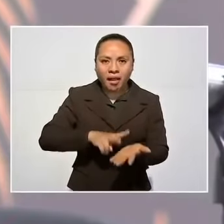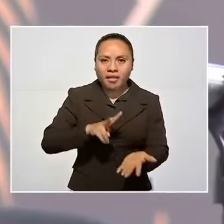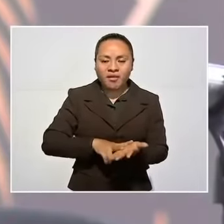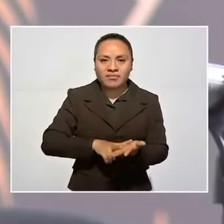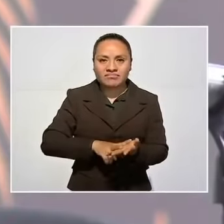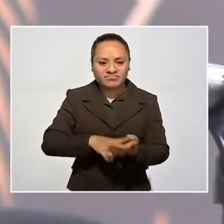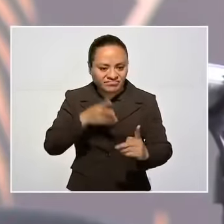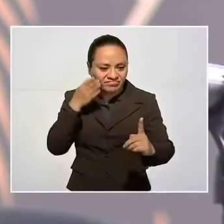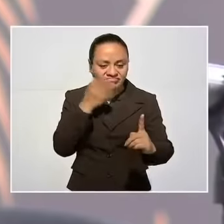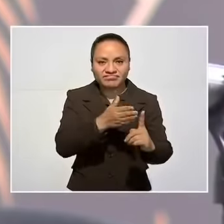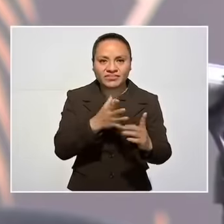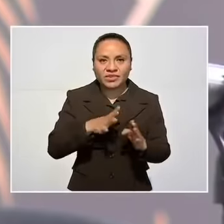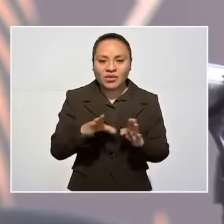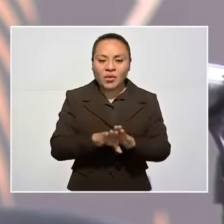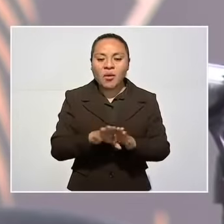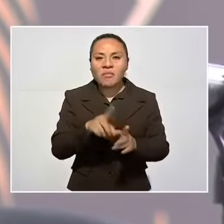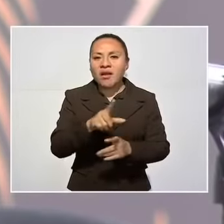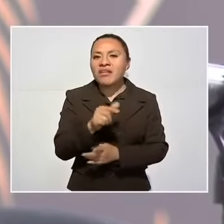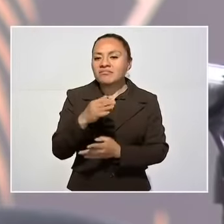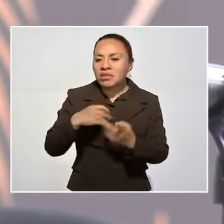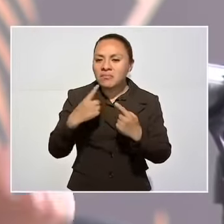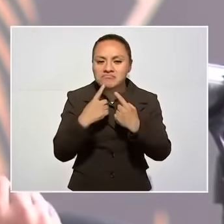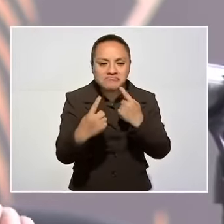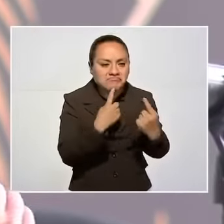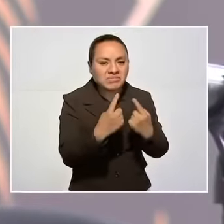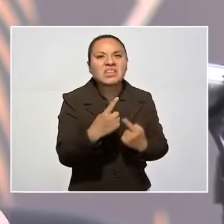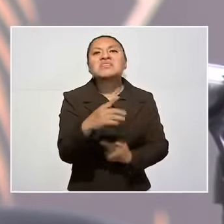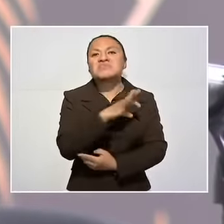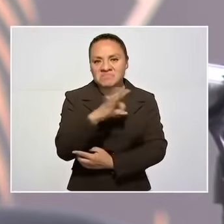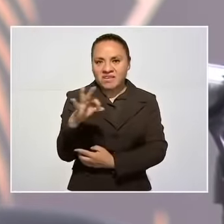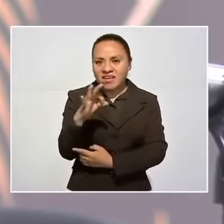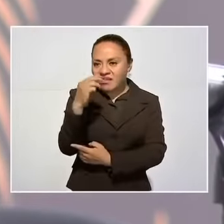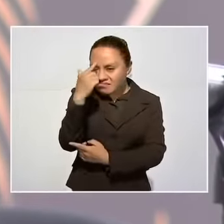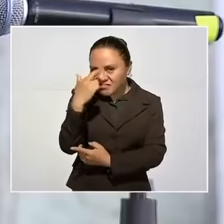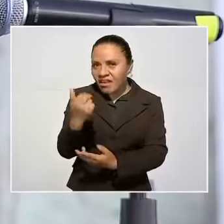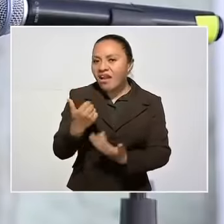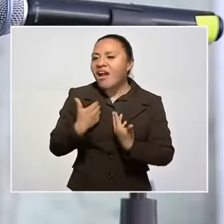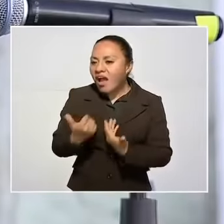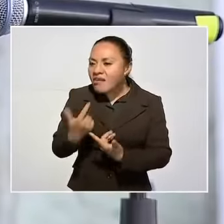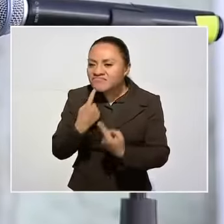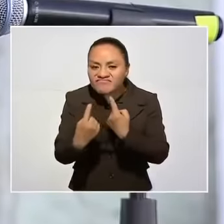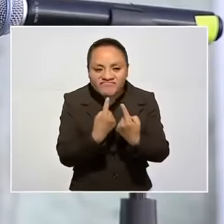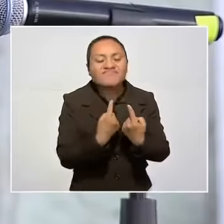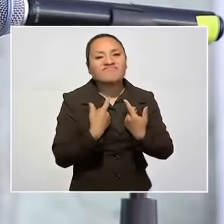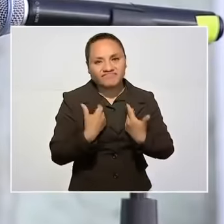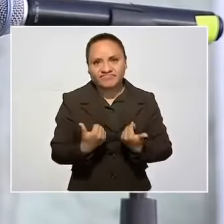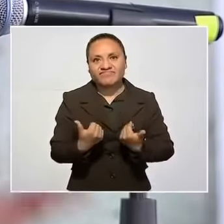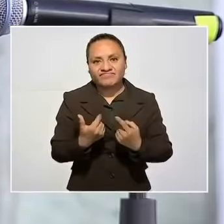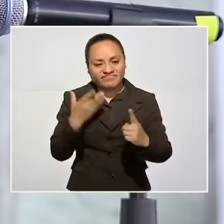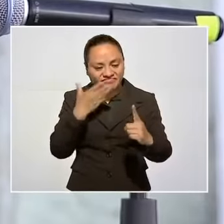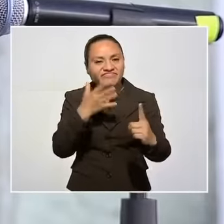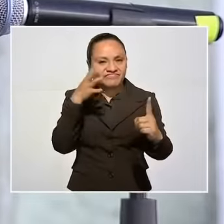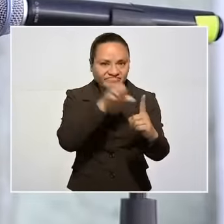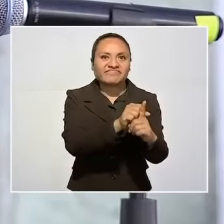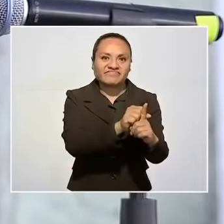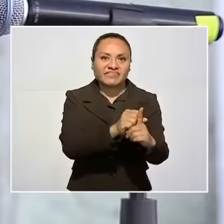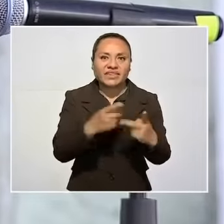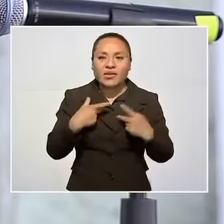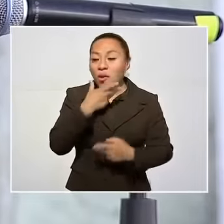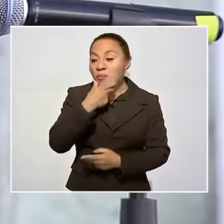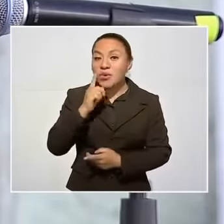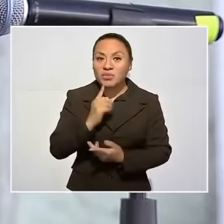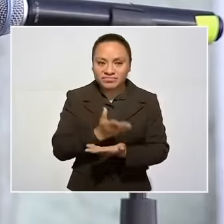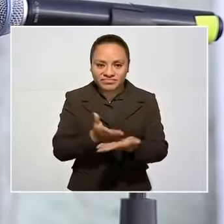cómo, a través de la razón, se pueden alcanzar ideales. Señoras y señores,